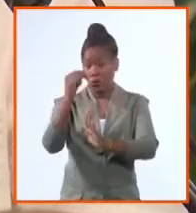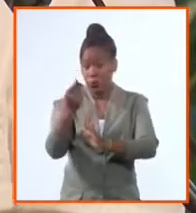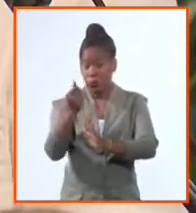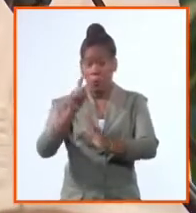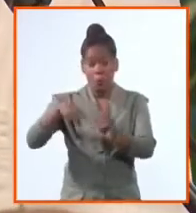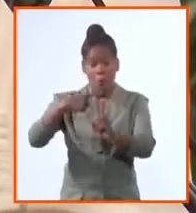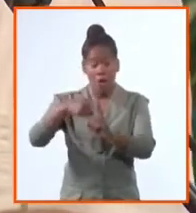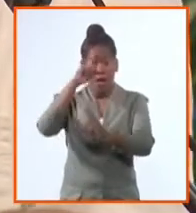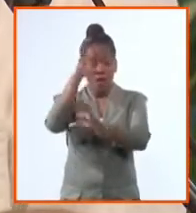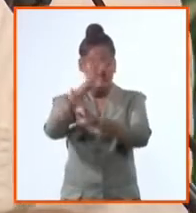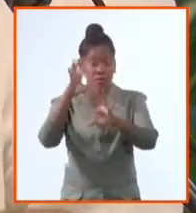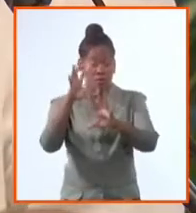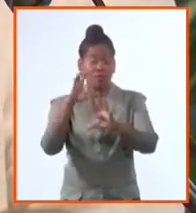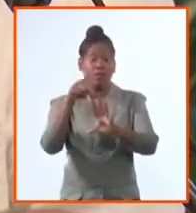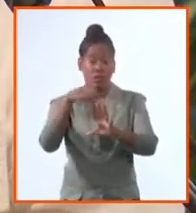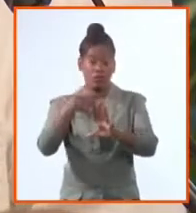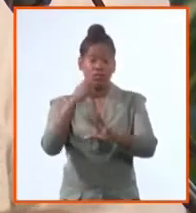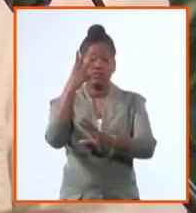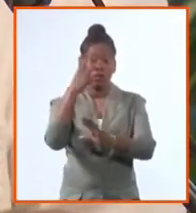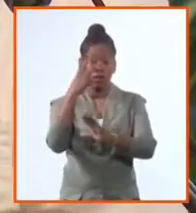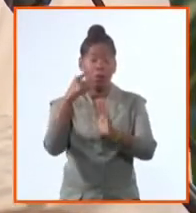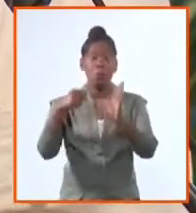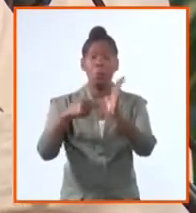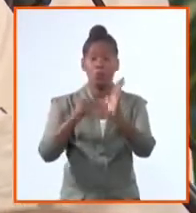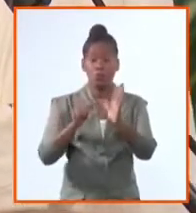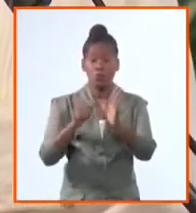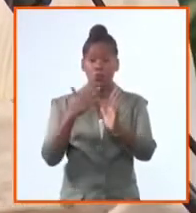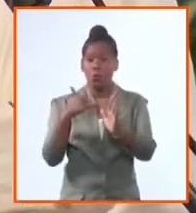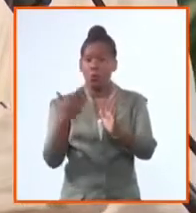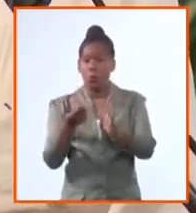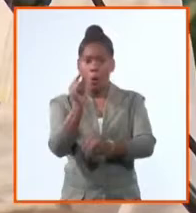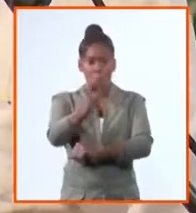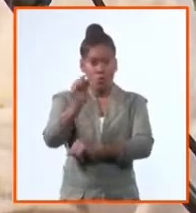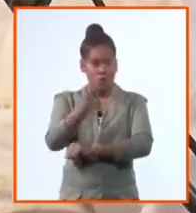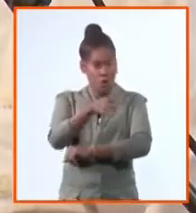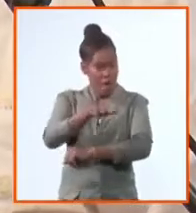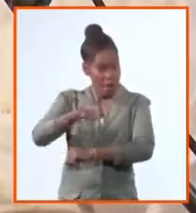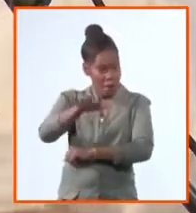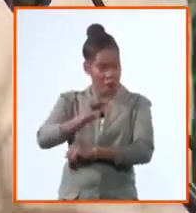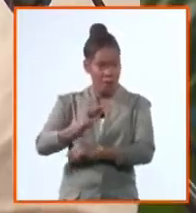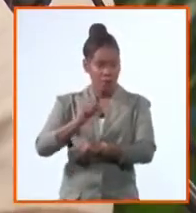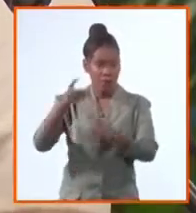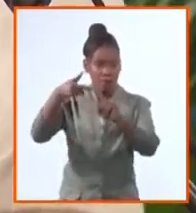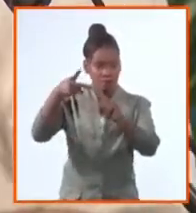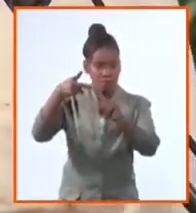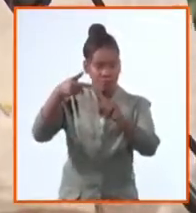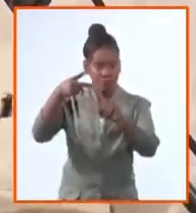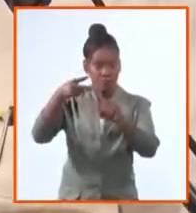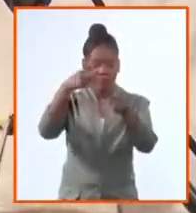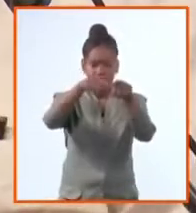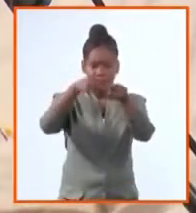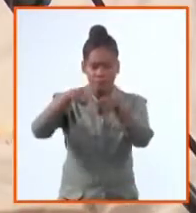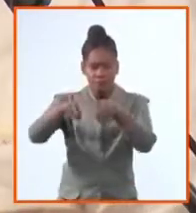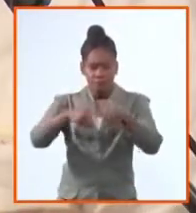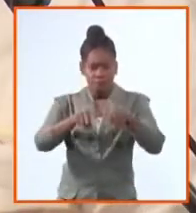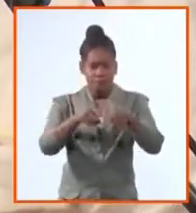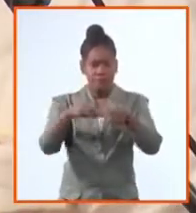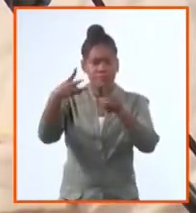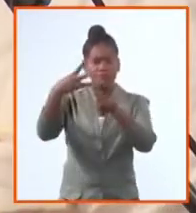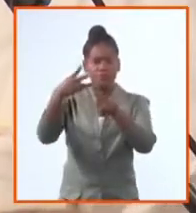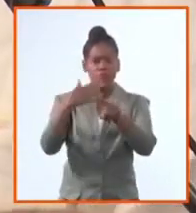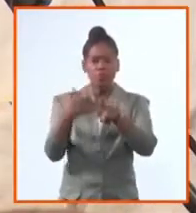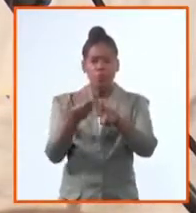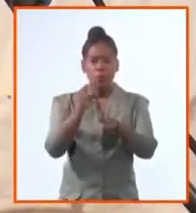que es la gente, los recursos y la forma de organización. Es decir, no podemos perfeccionar uno sin perfeccionar los